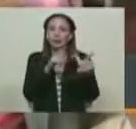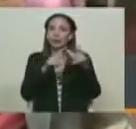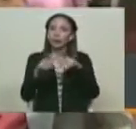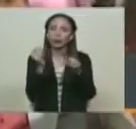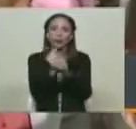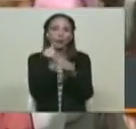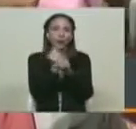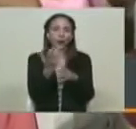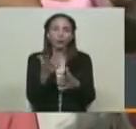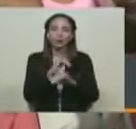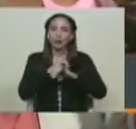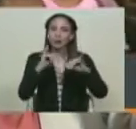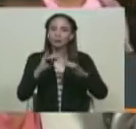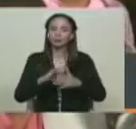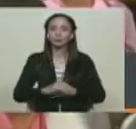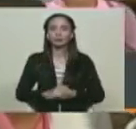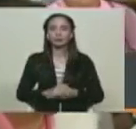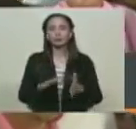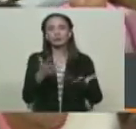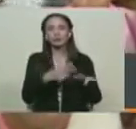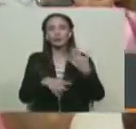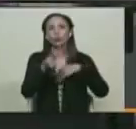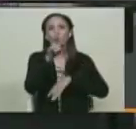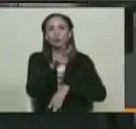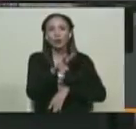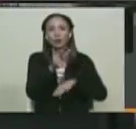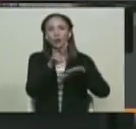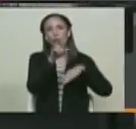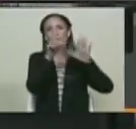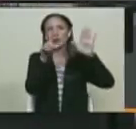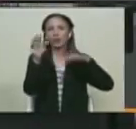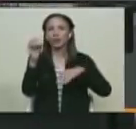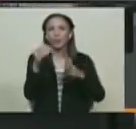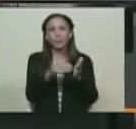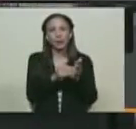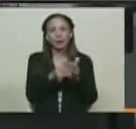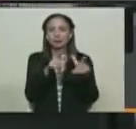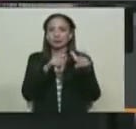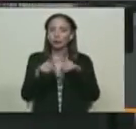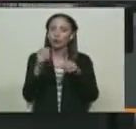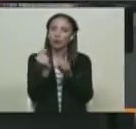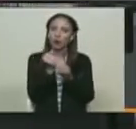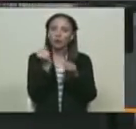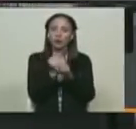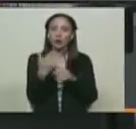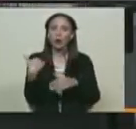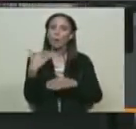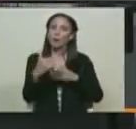directamente. Y 260.000 van cumpliendo